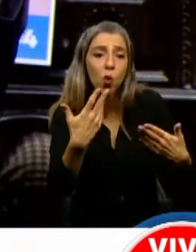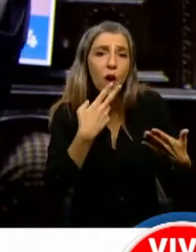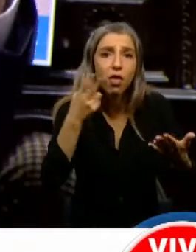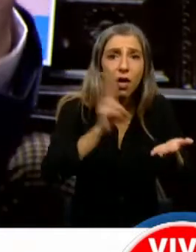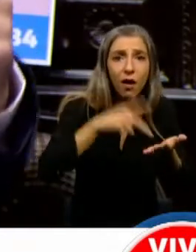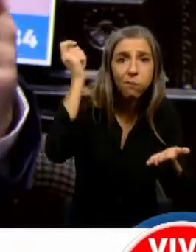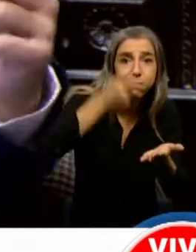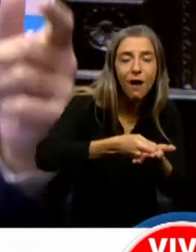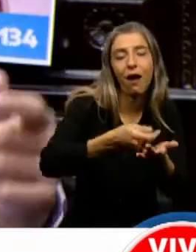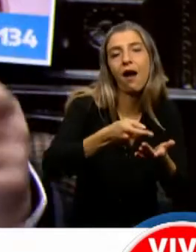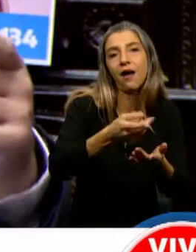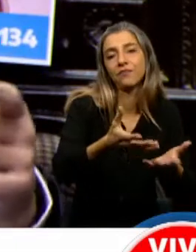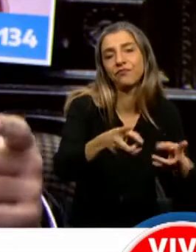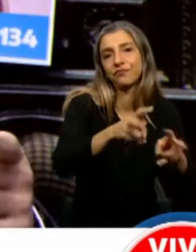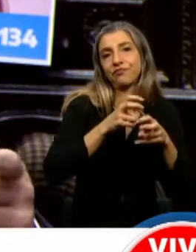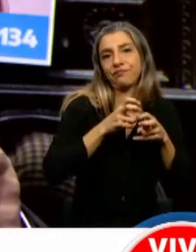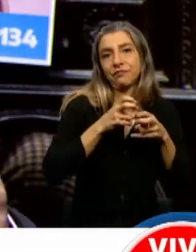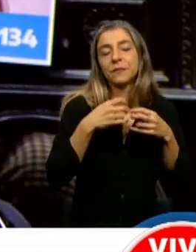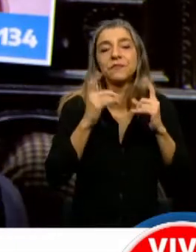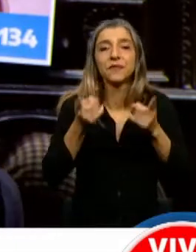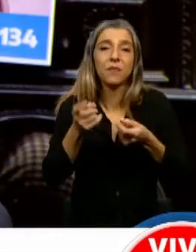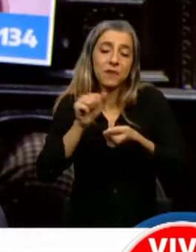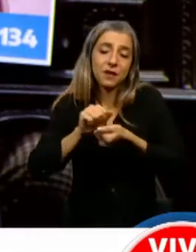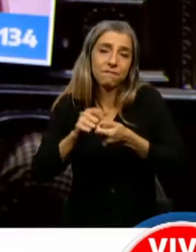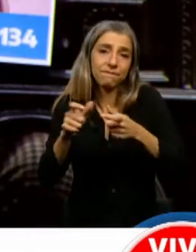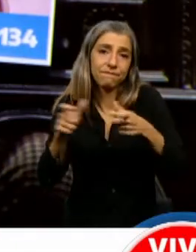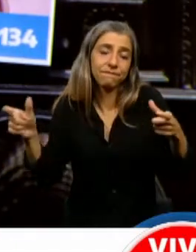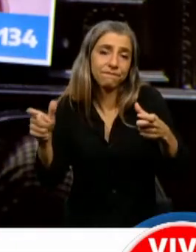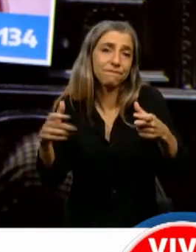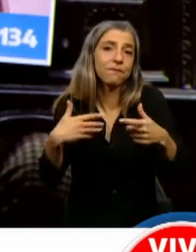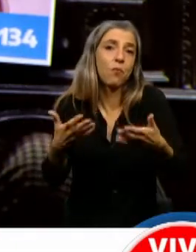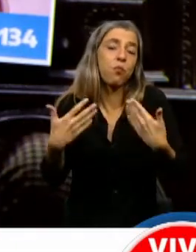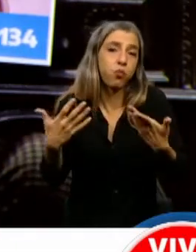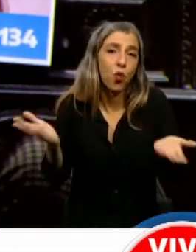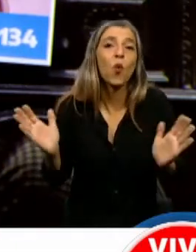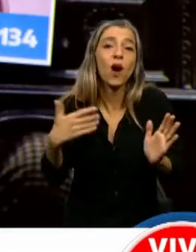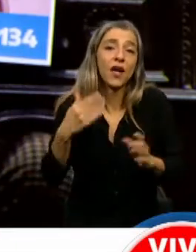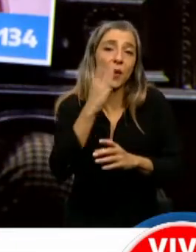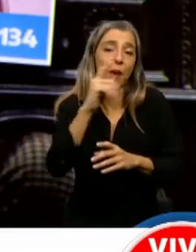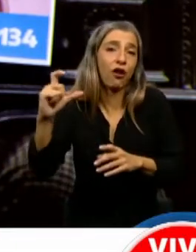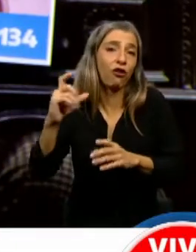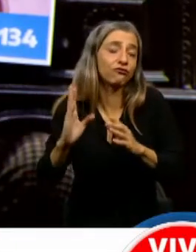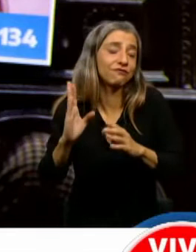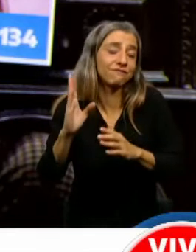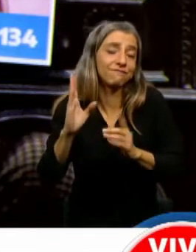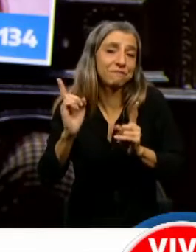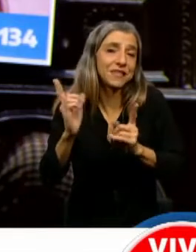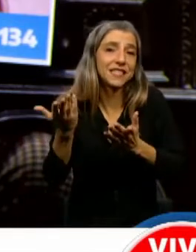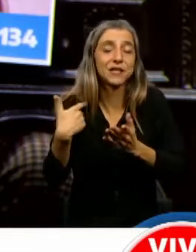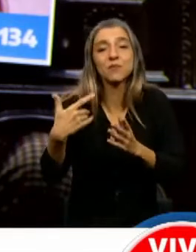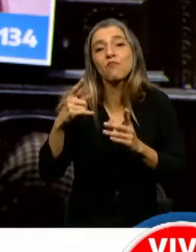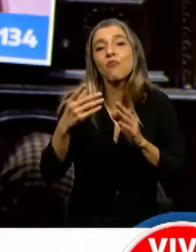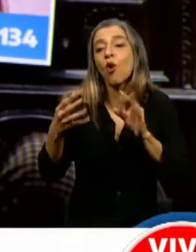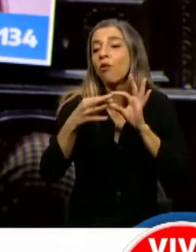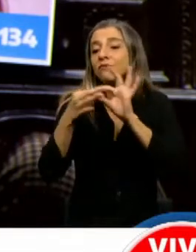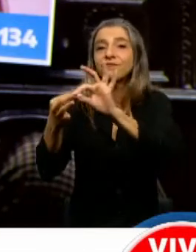otro lado, a partir de la emisión monetaria de la contribución que hacía el Banco Central sobre el Tesoro de